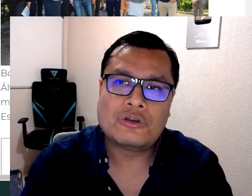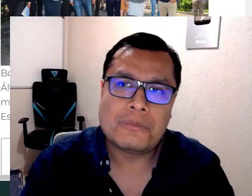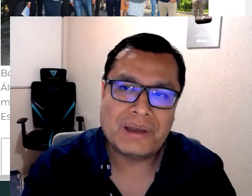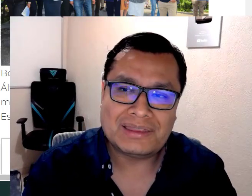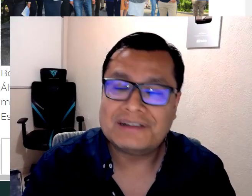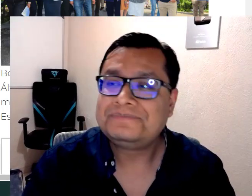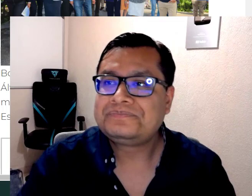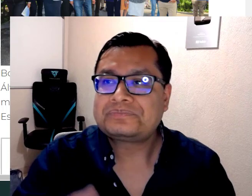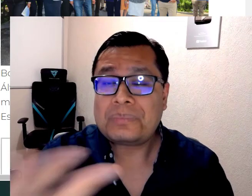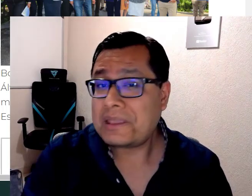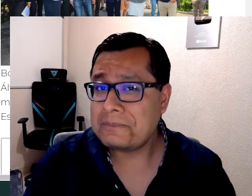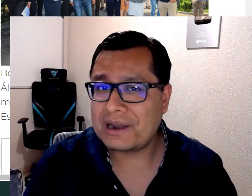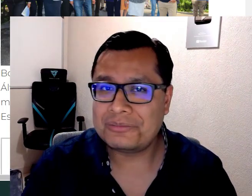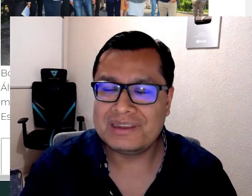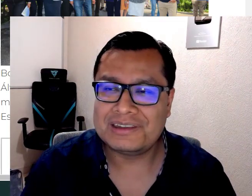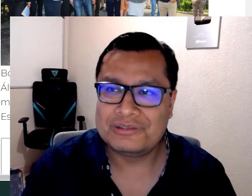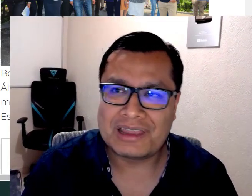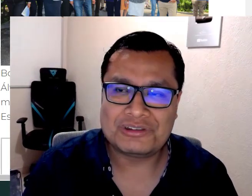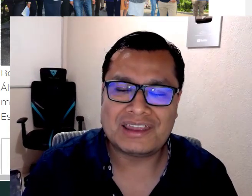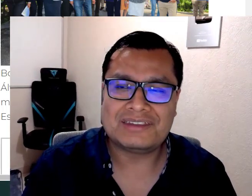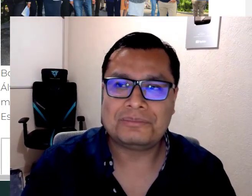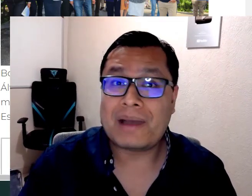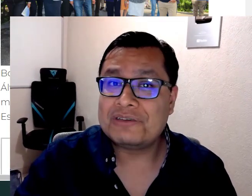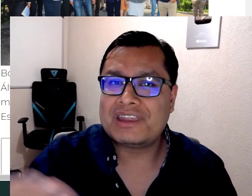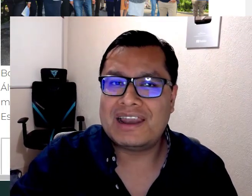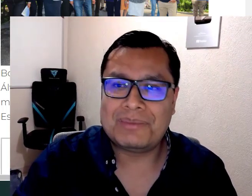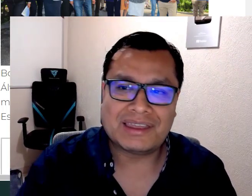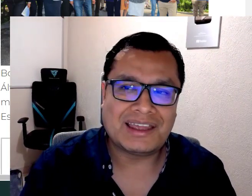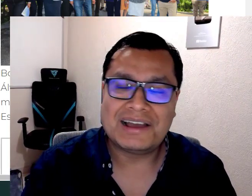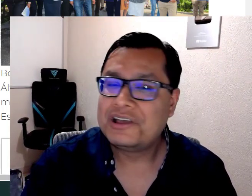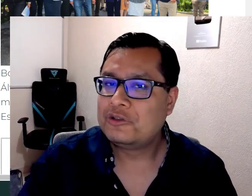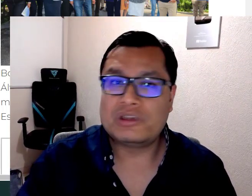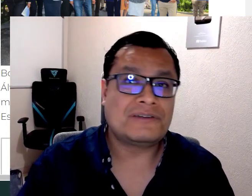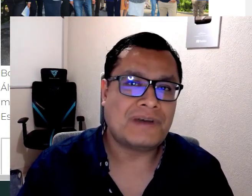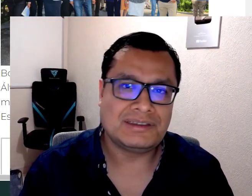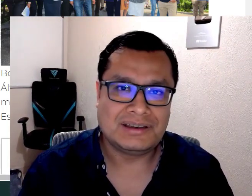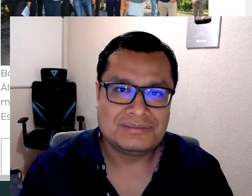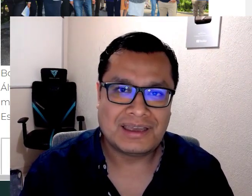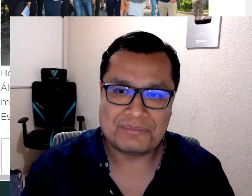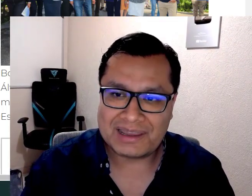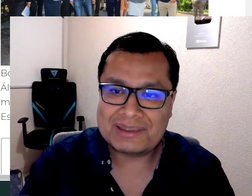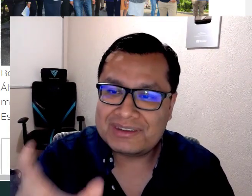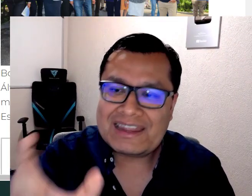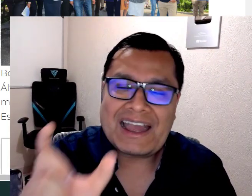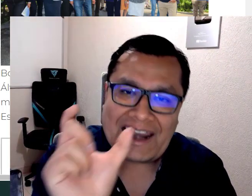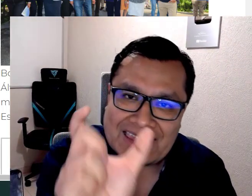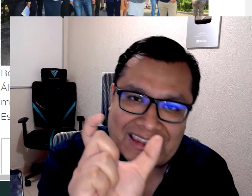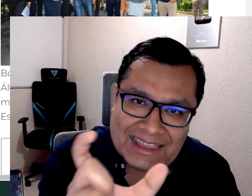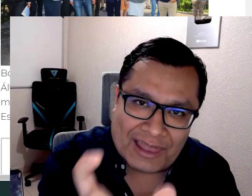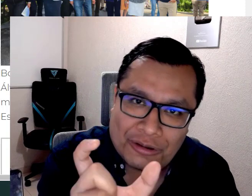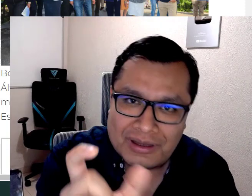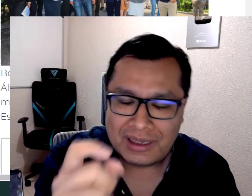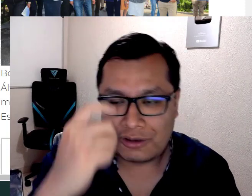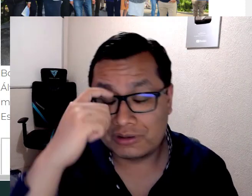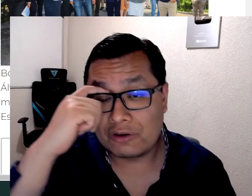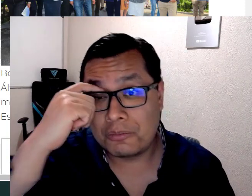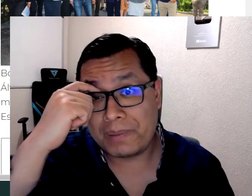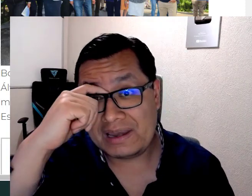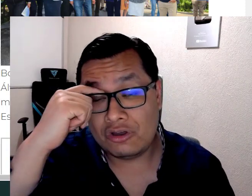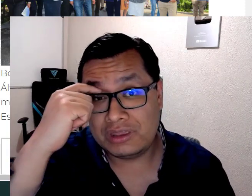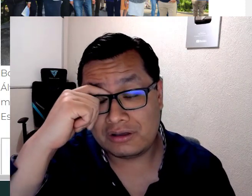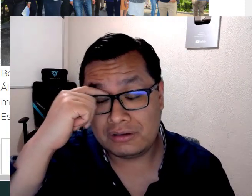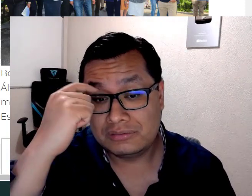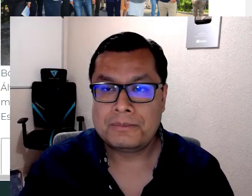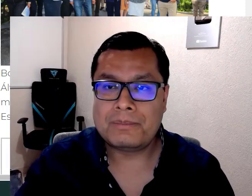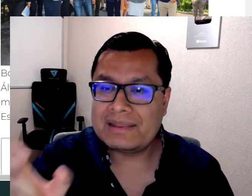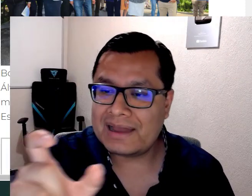información completa varios me dicen ustedes vaya usted a la mañanera no es tan fácil en verdad debe estar acreditado con algún